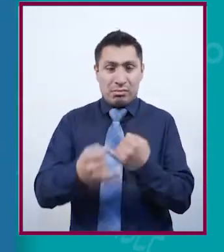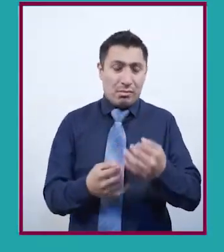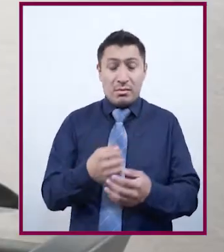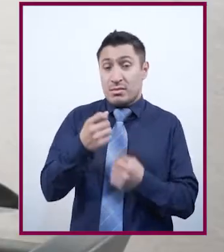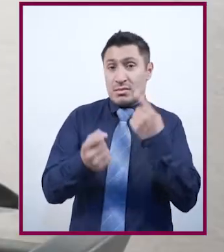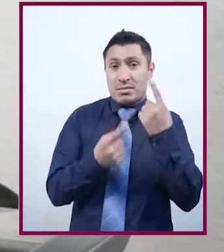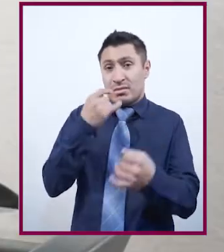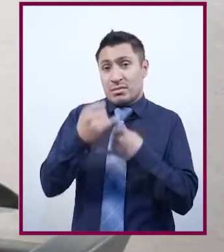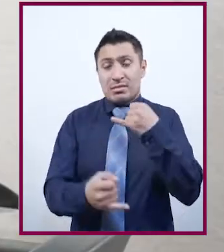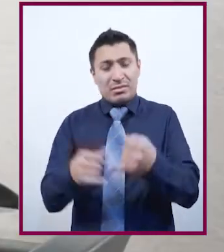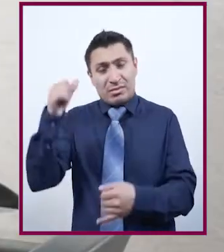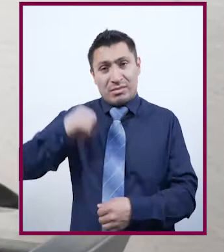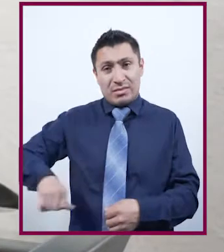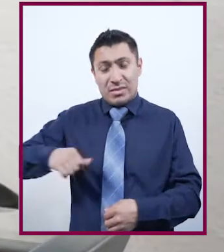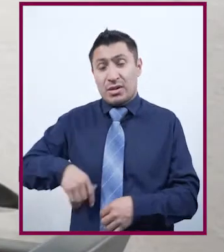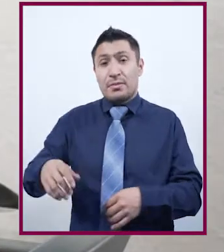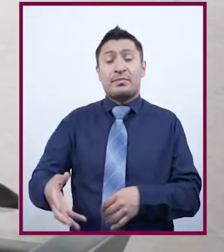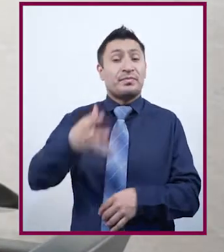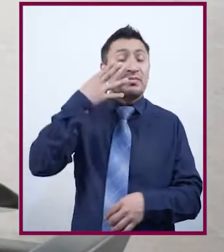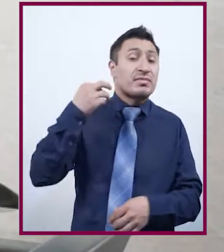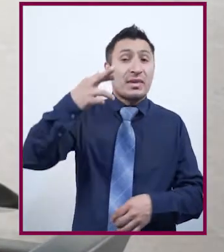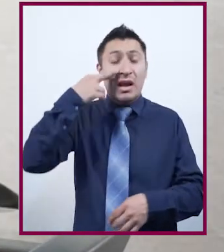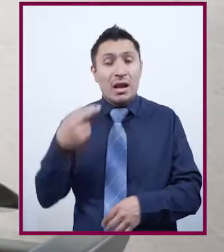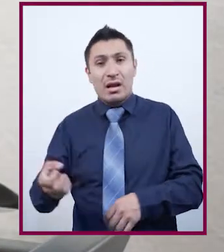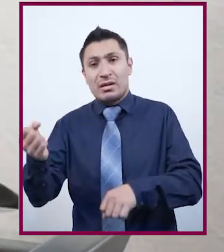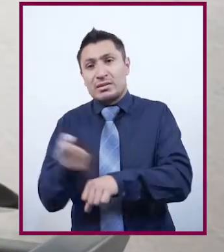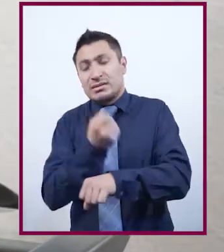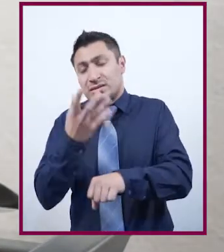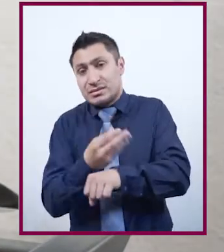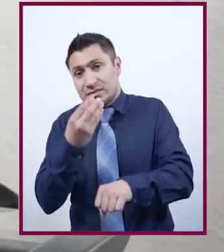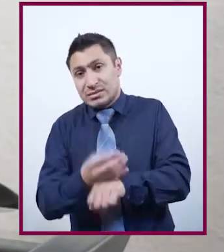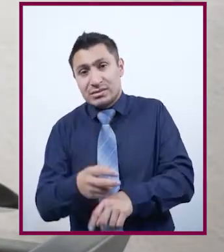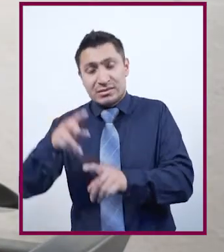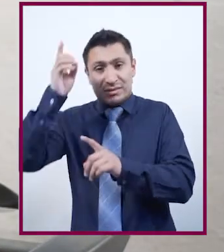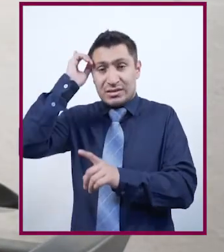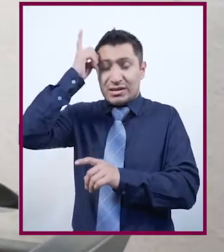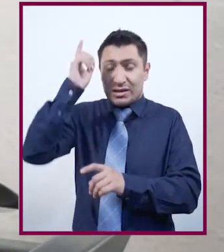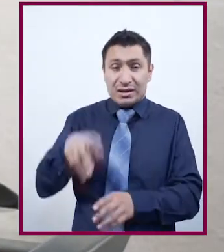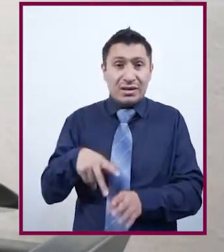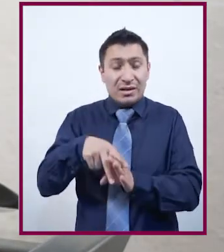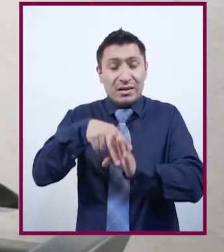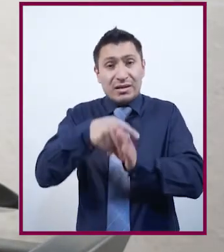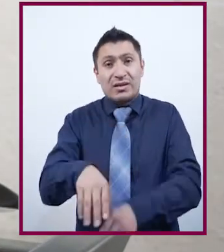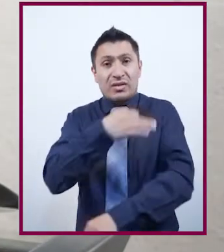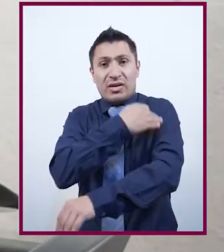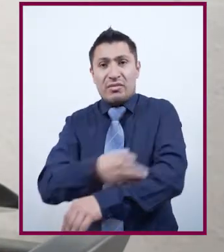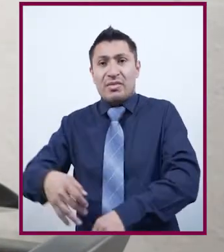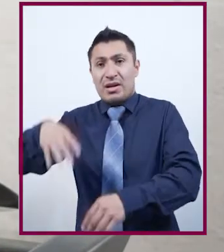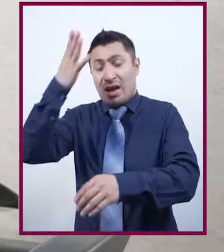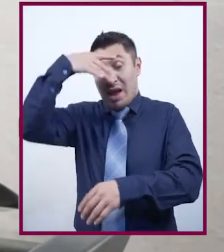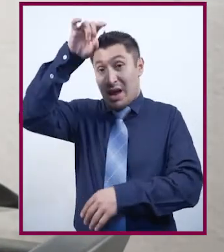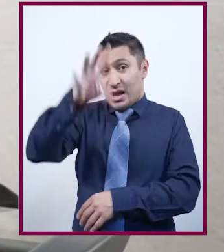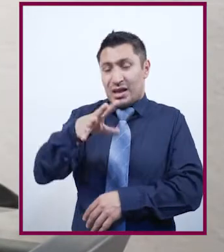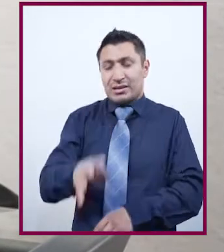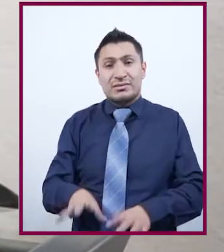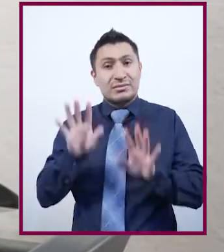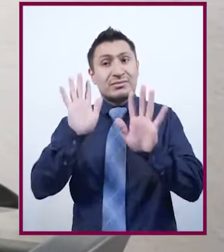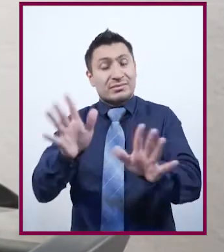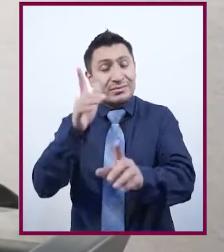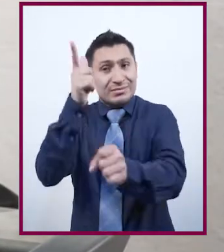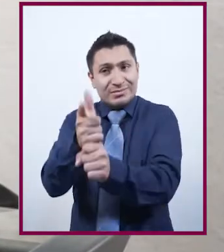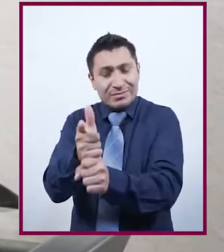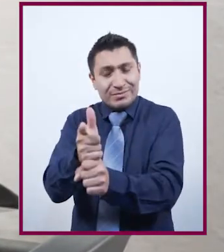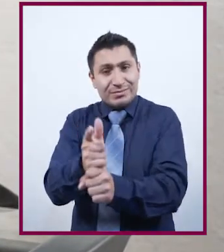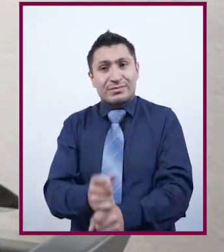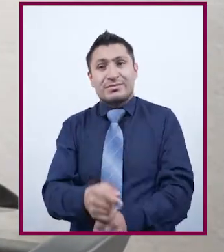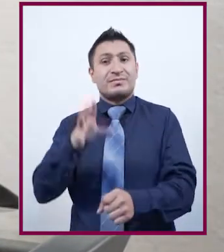jugar. Algunos juegos de la época eran el gato y el ratón, el zapatero, los caballitos, la familia, encantados, engarrote se me